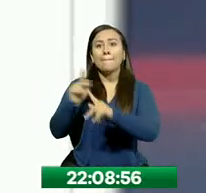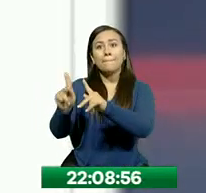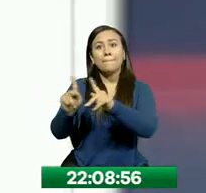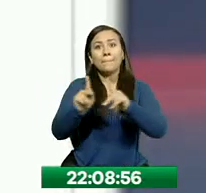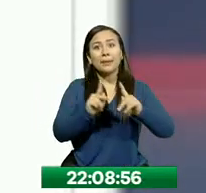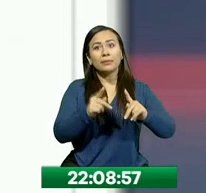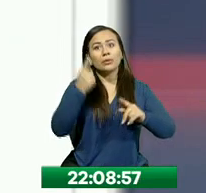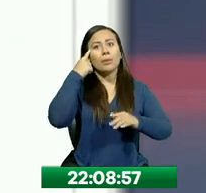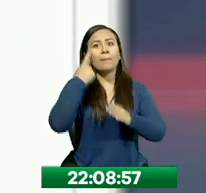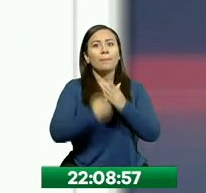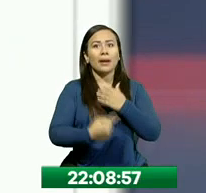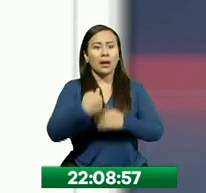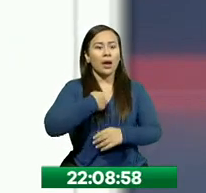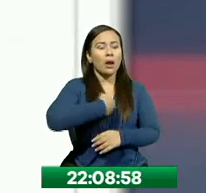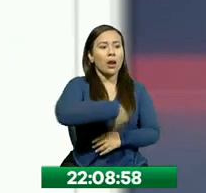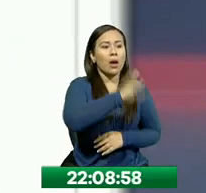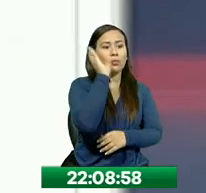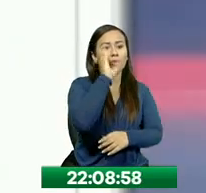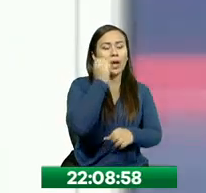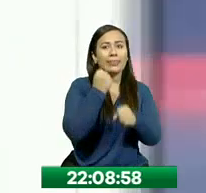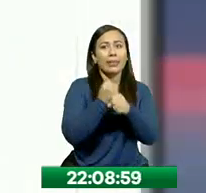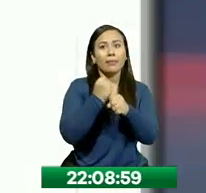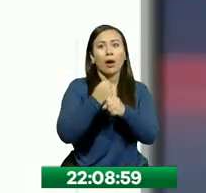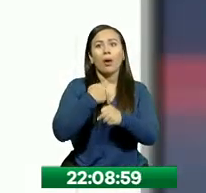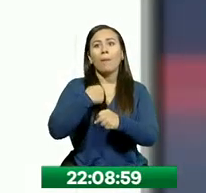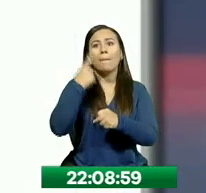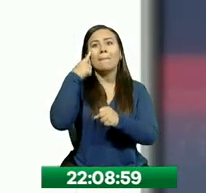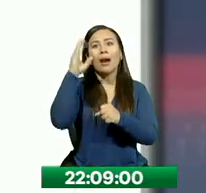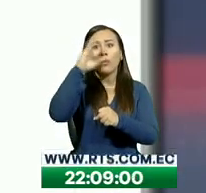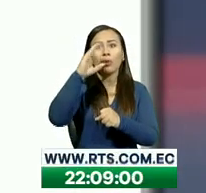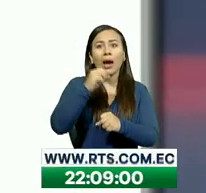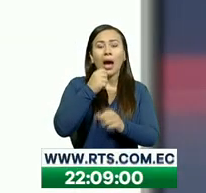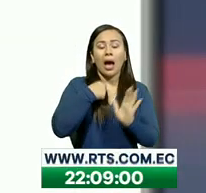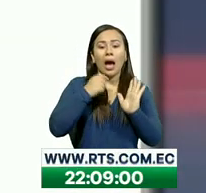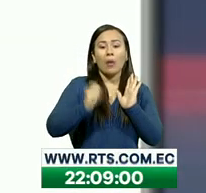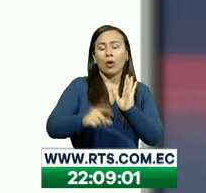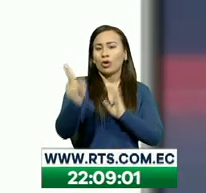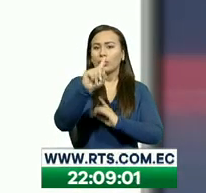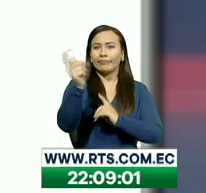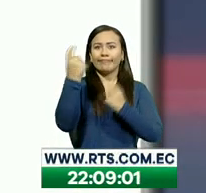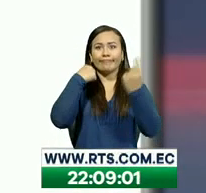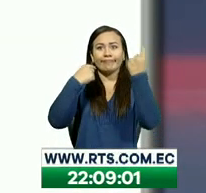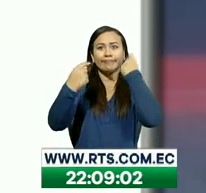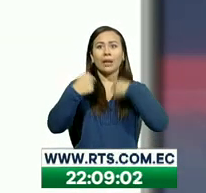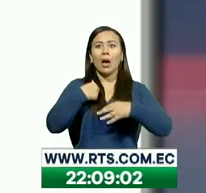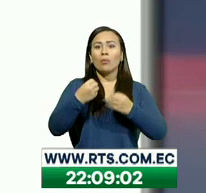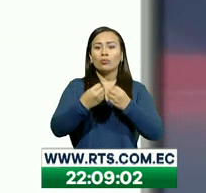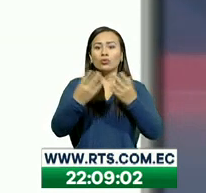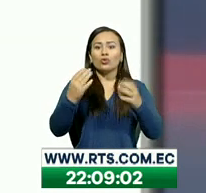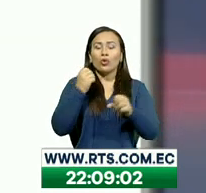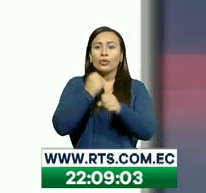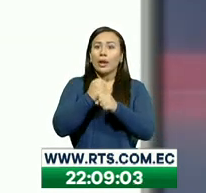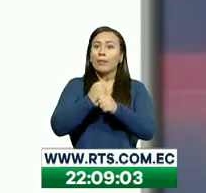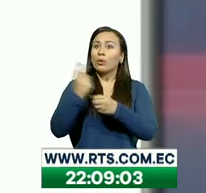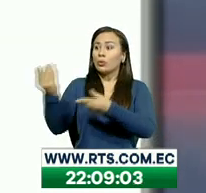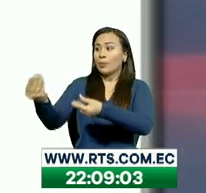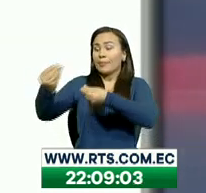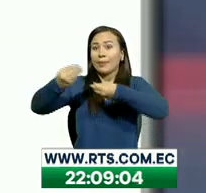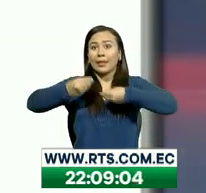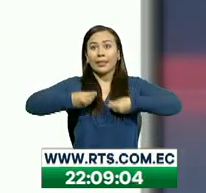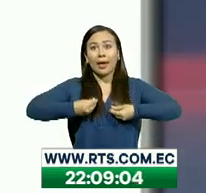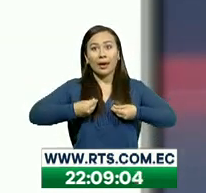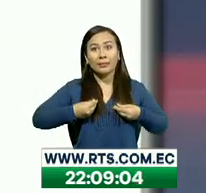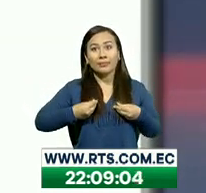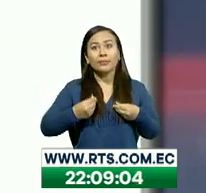para poder ejercer su legítimo derecho a la defensa. Con la finalidad de no distraer el cumplimiento de las múltiples funciones que usted me ha